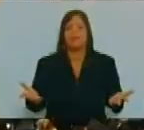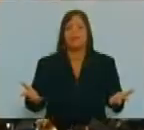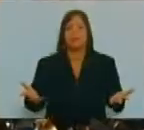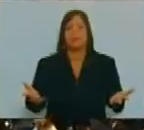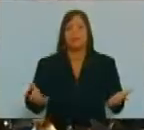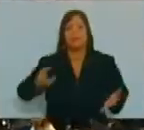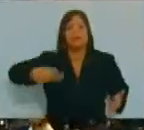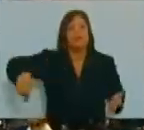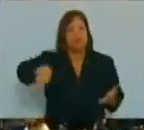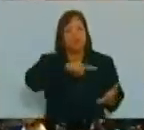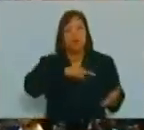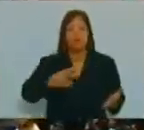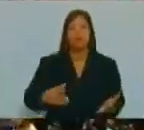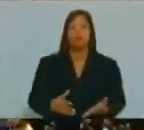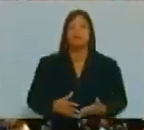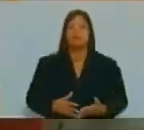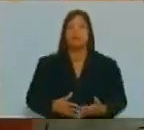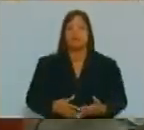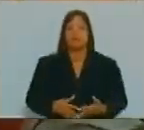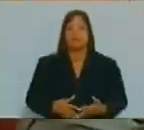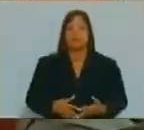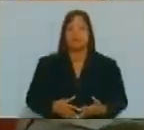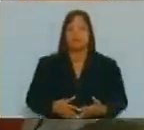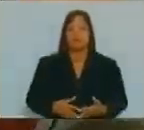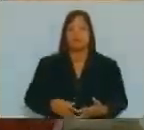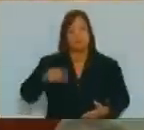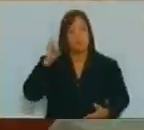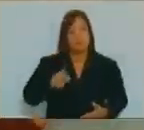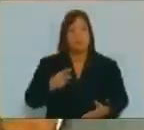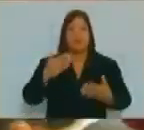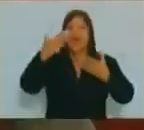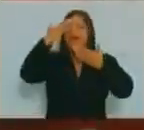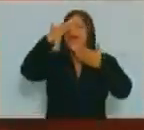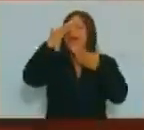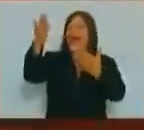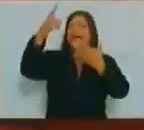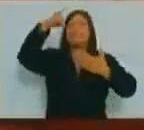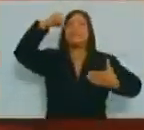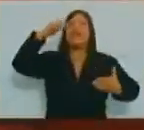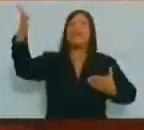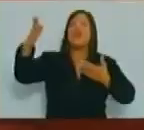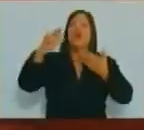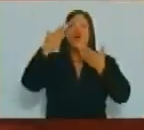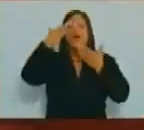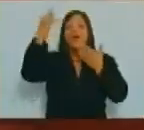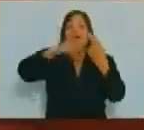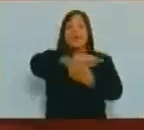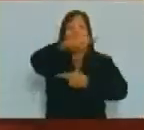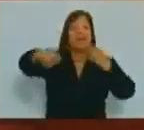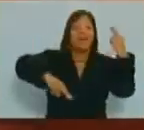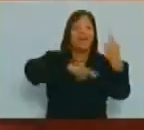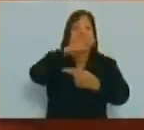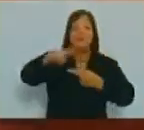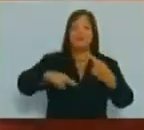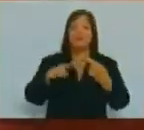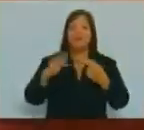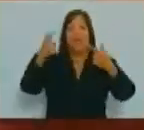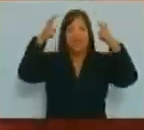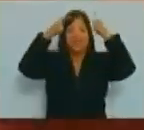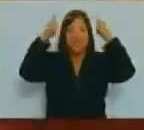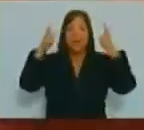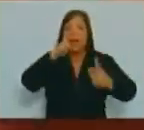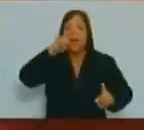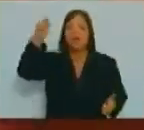nosotros tenemos que darle gracias a dios ya la revolución aún no se había